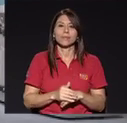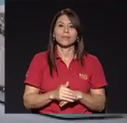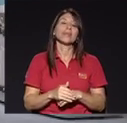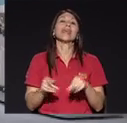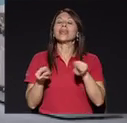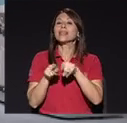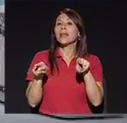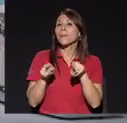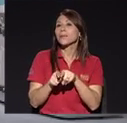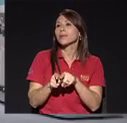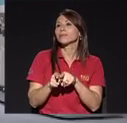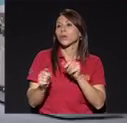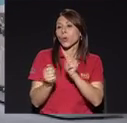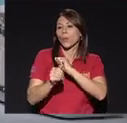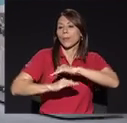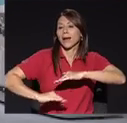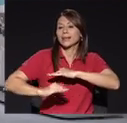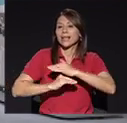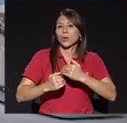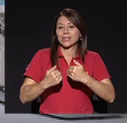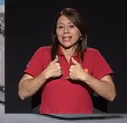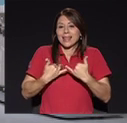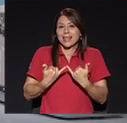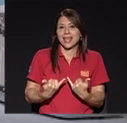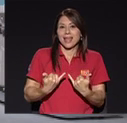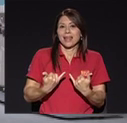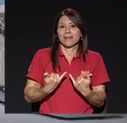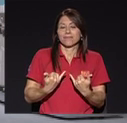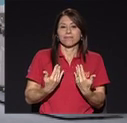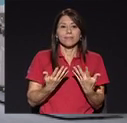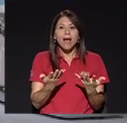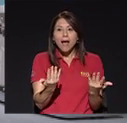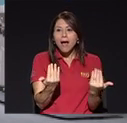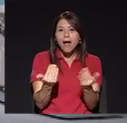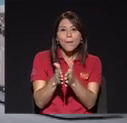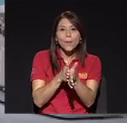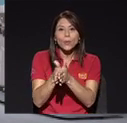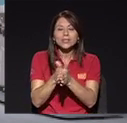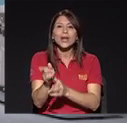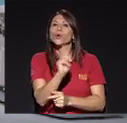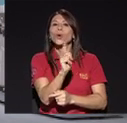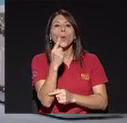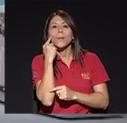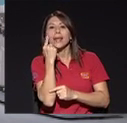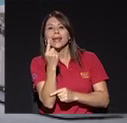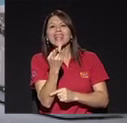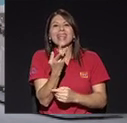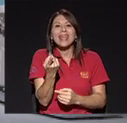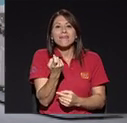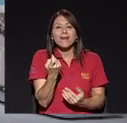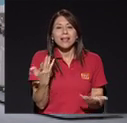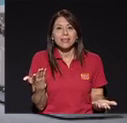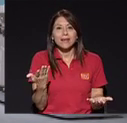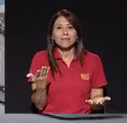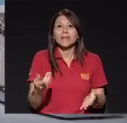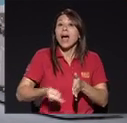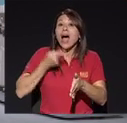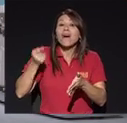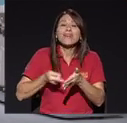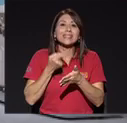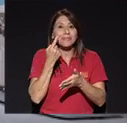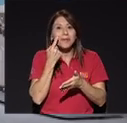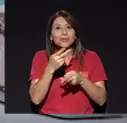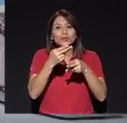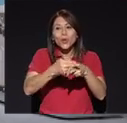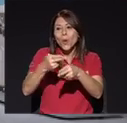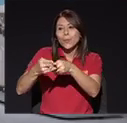de lo que se tiene y no de lo que hace falta. Y bueno, solo el hecho a veces desde los nombres